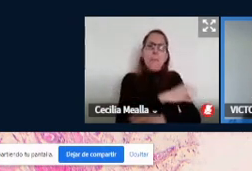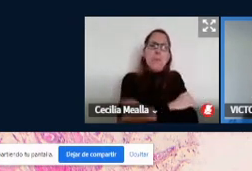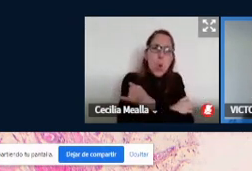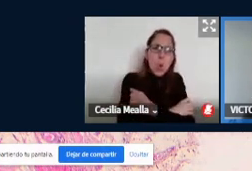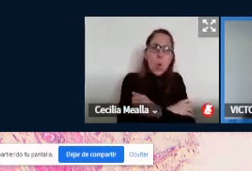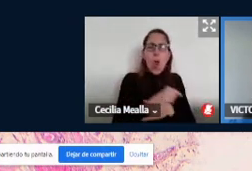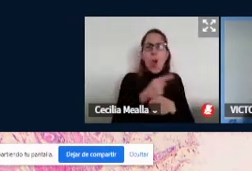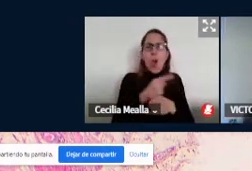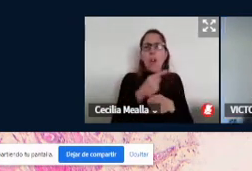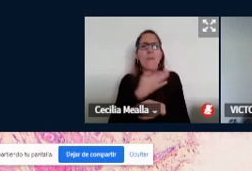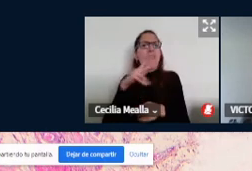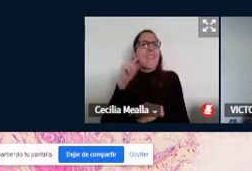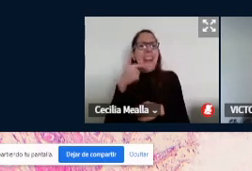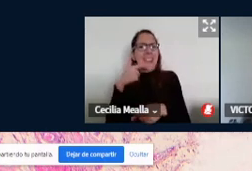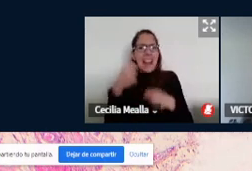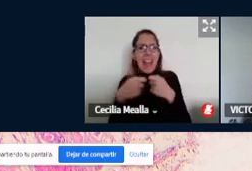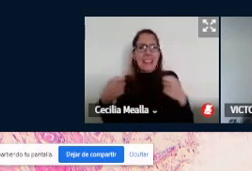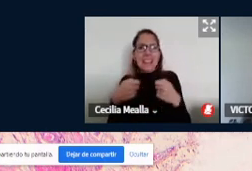¿de dónde sale?